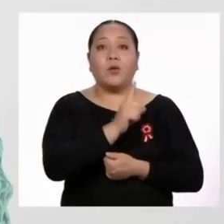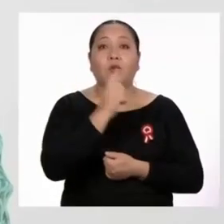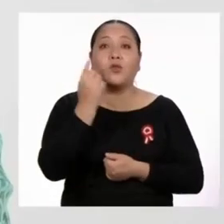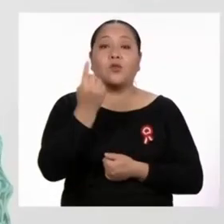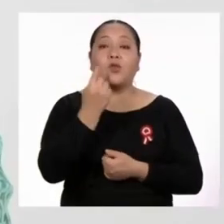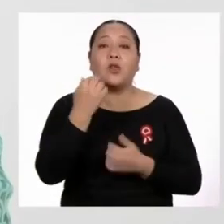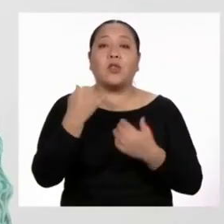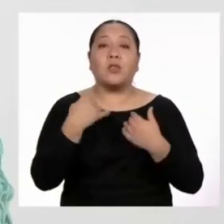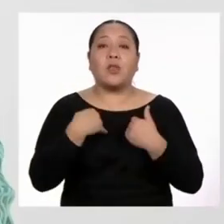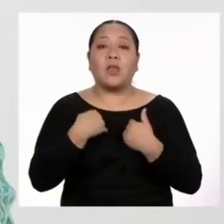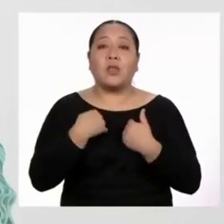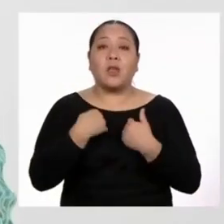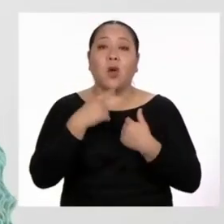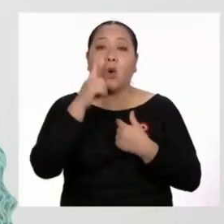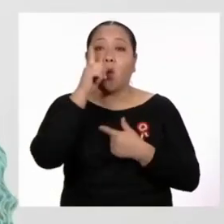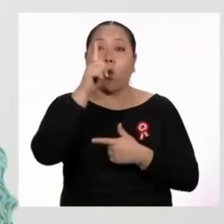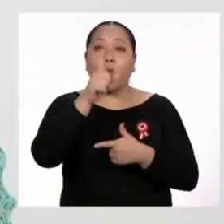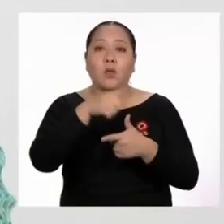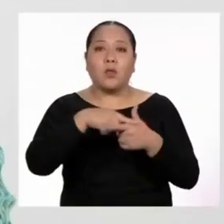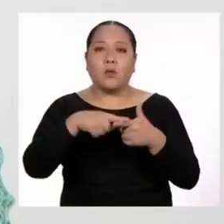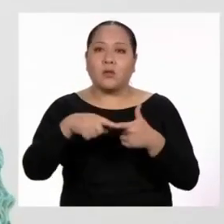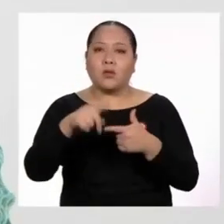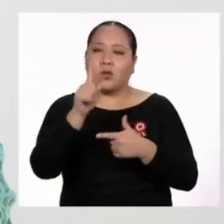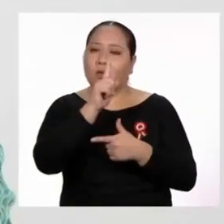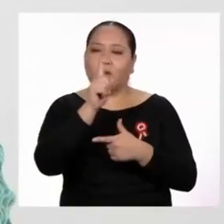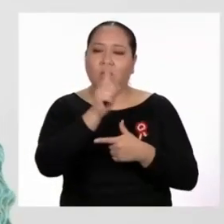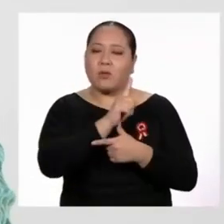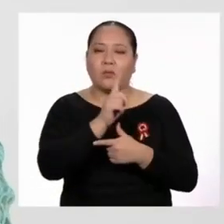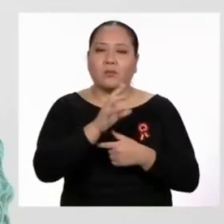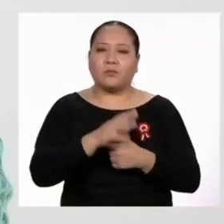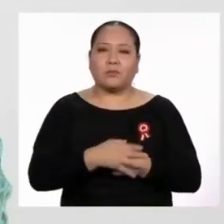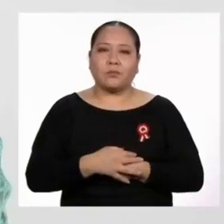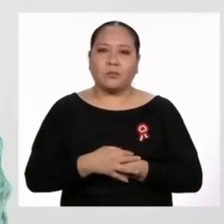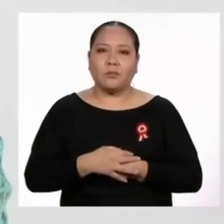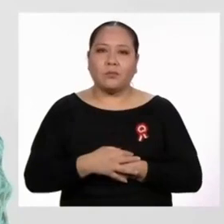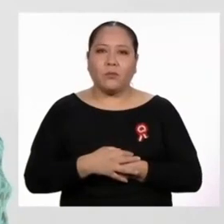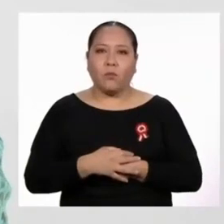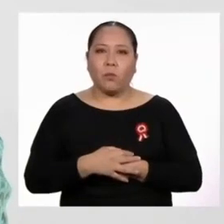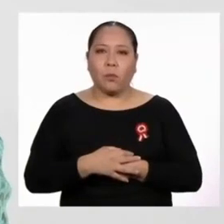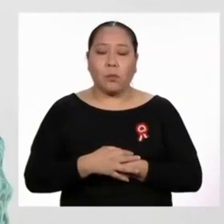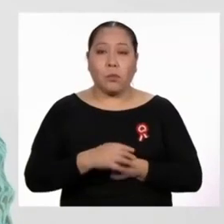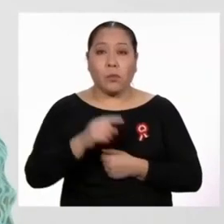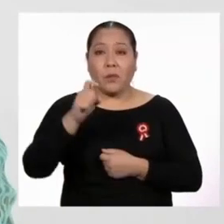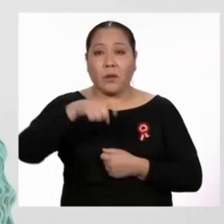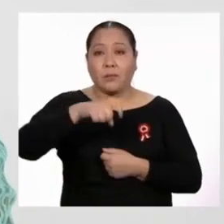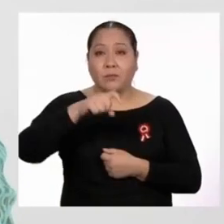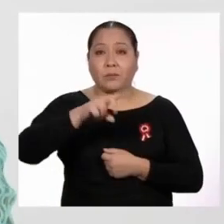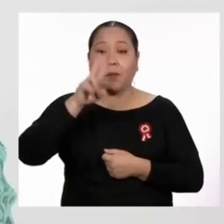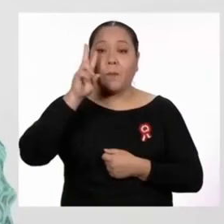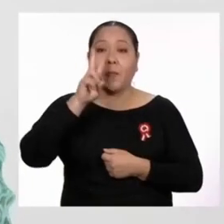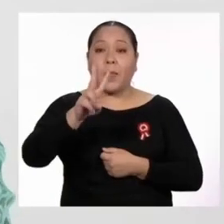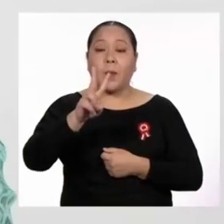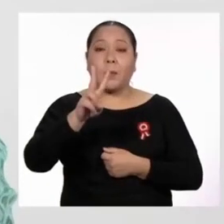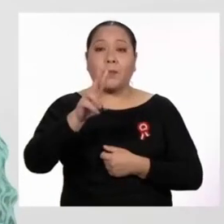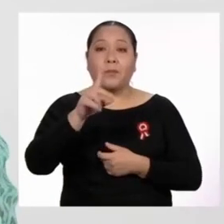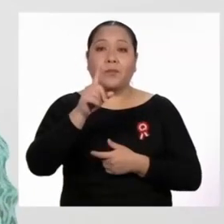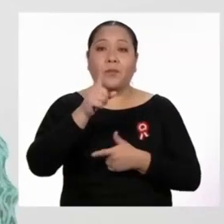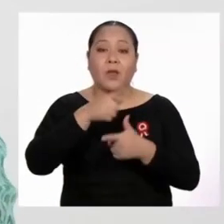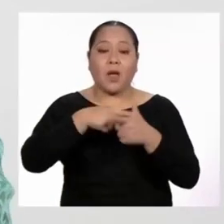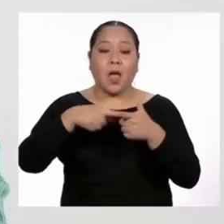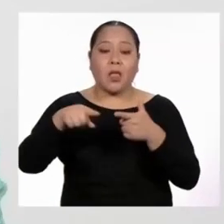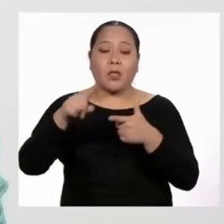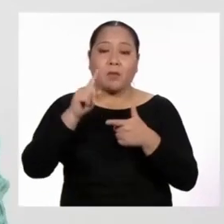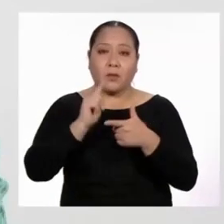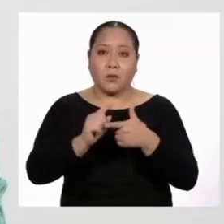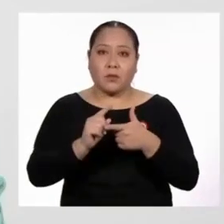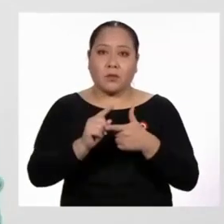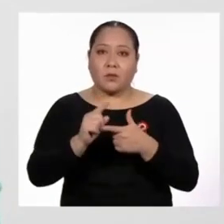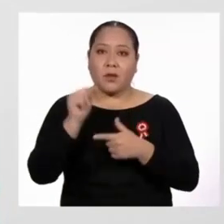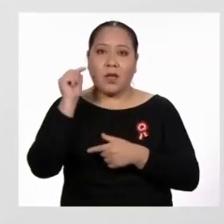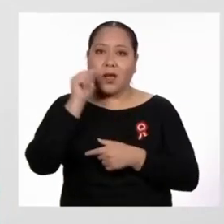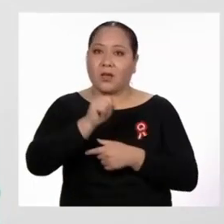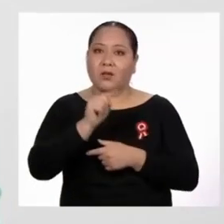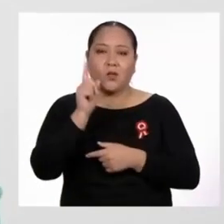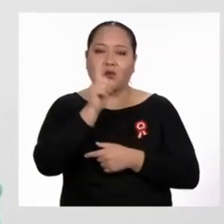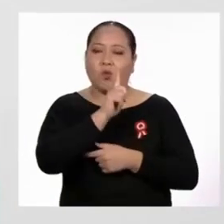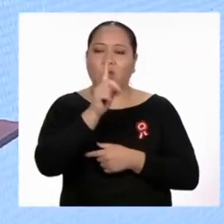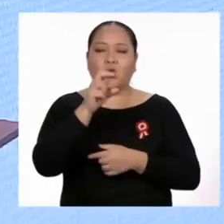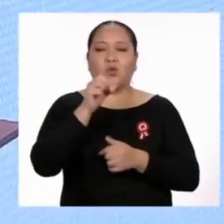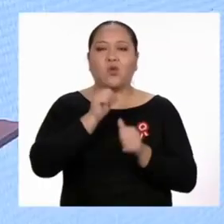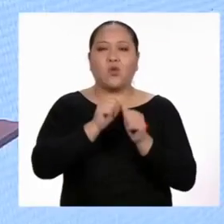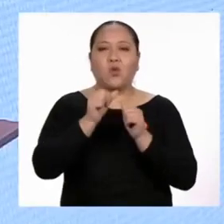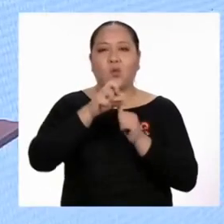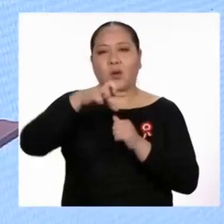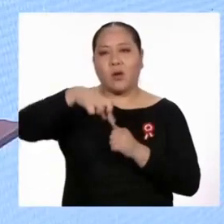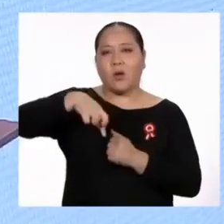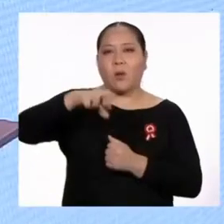divisor, el 1, y no cumple la condición, tener dos divisores. Por lo tanto, no es un número